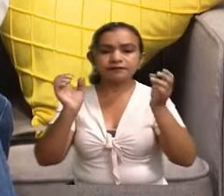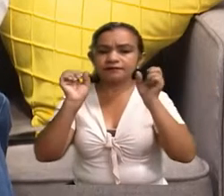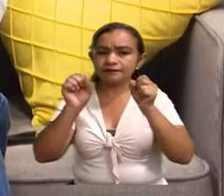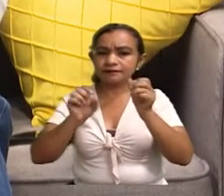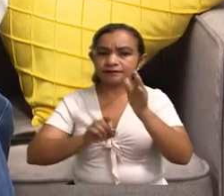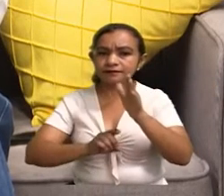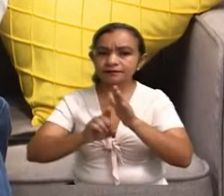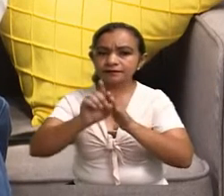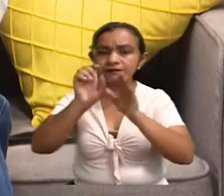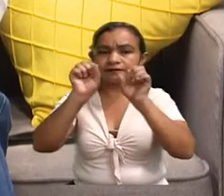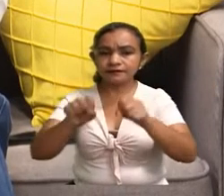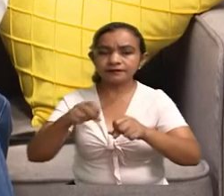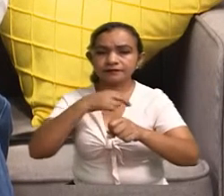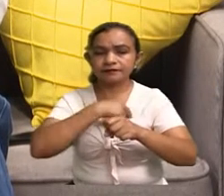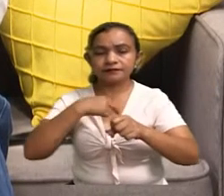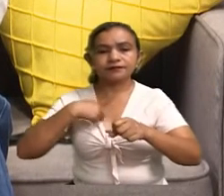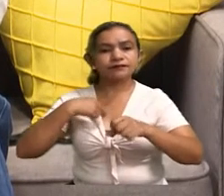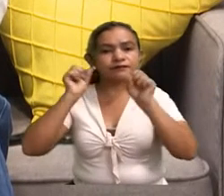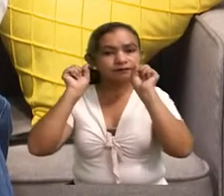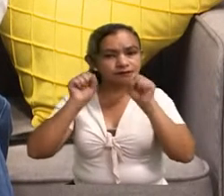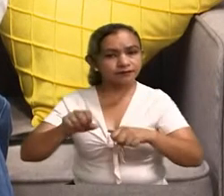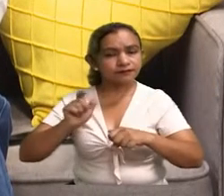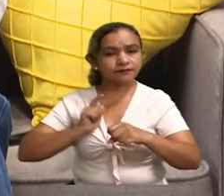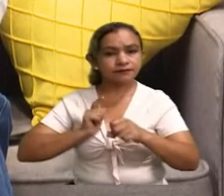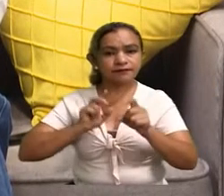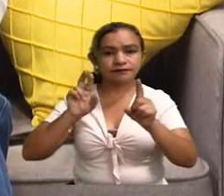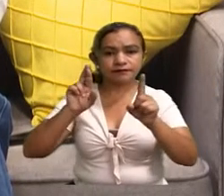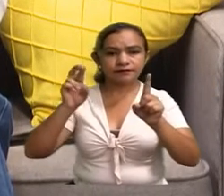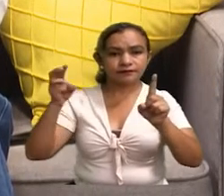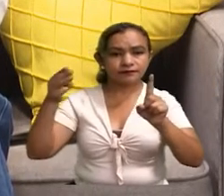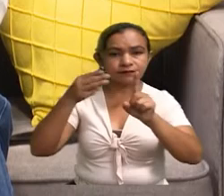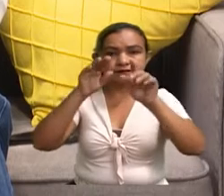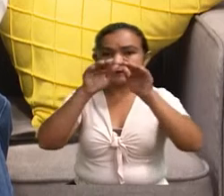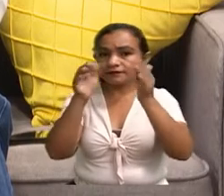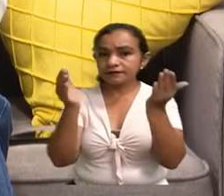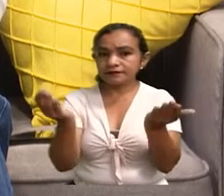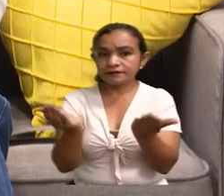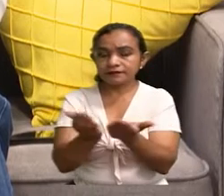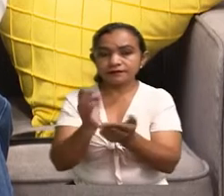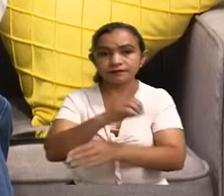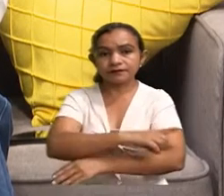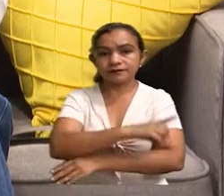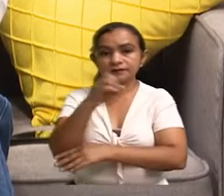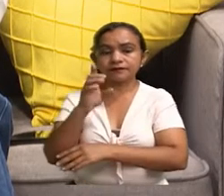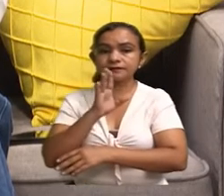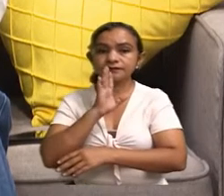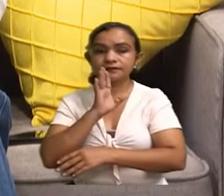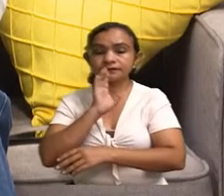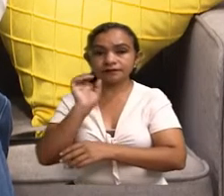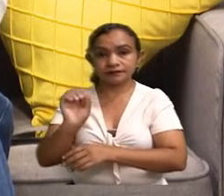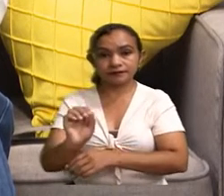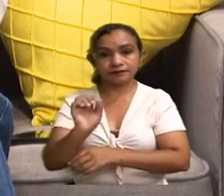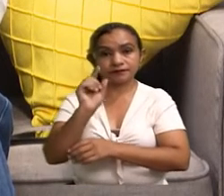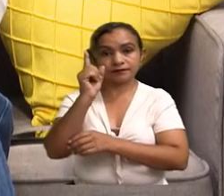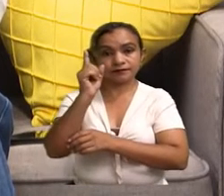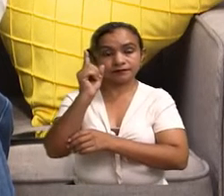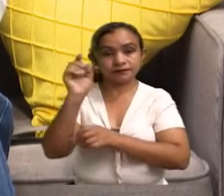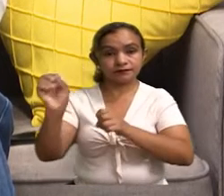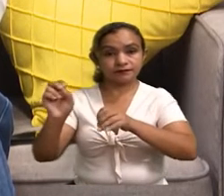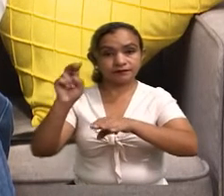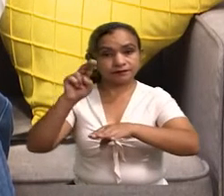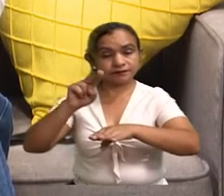desee lograr en cualquier región del mundo. Hoy estaremos conversando sobre la realización del primer Congreso